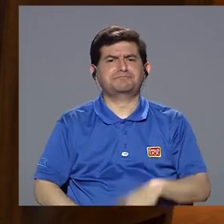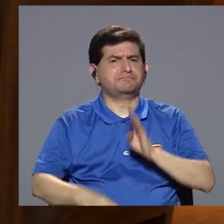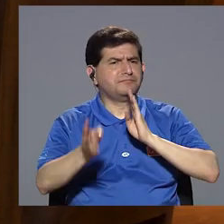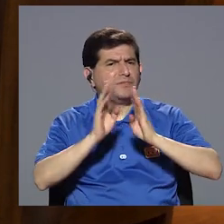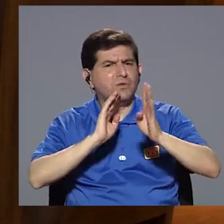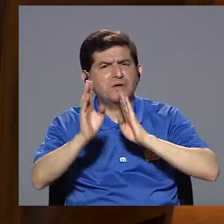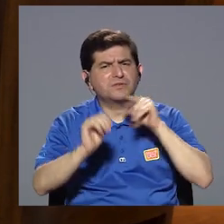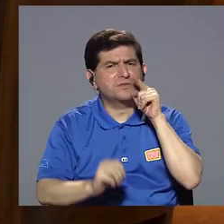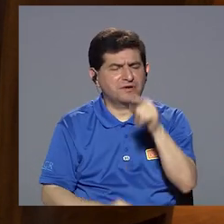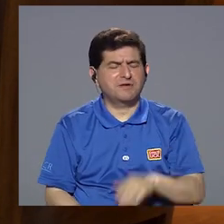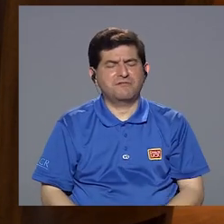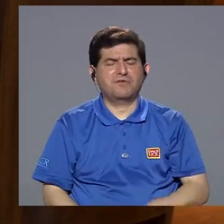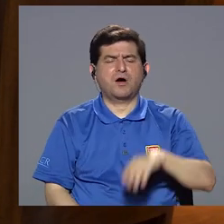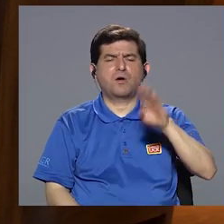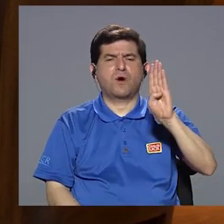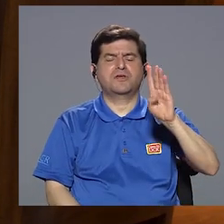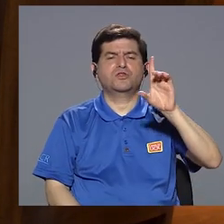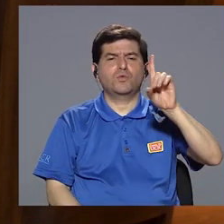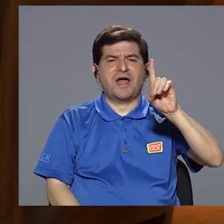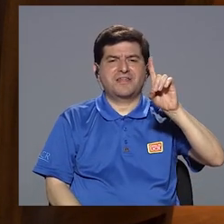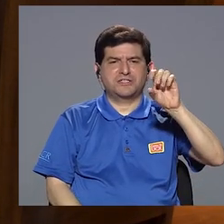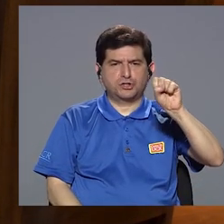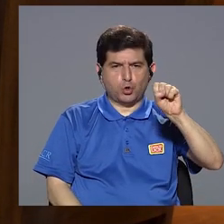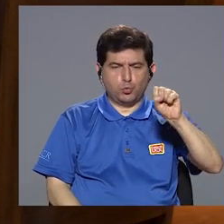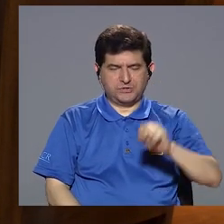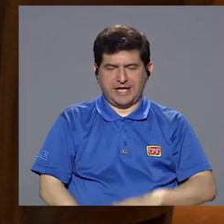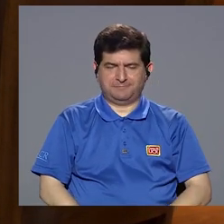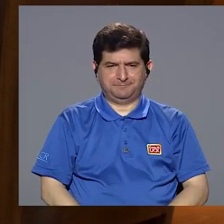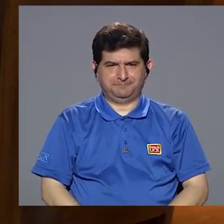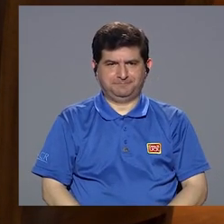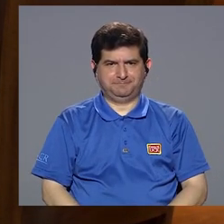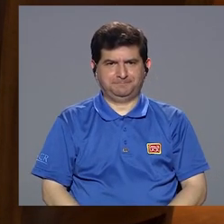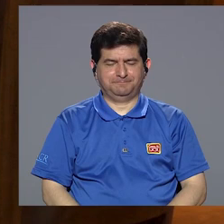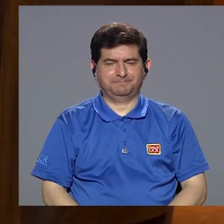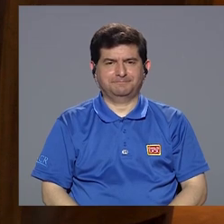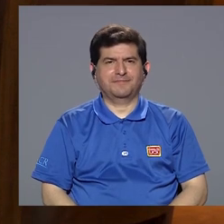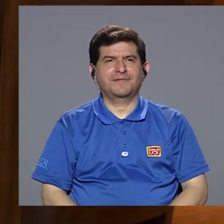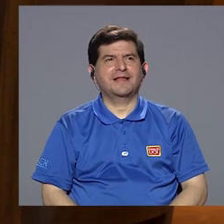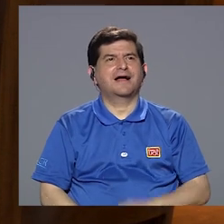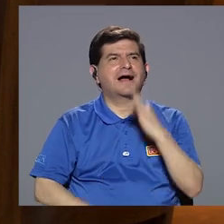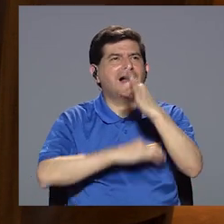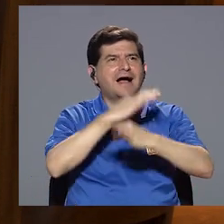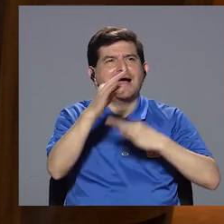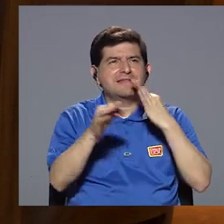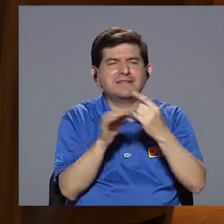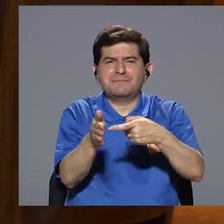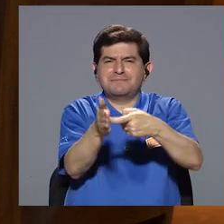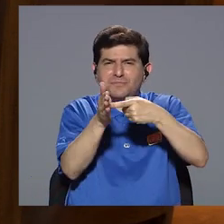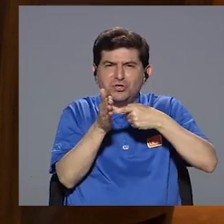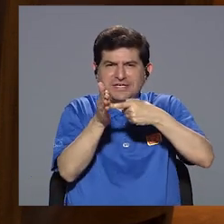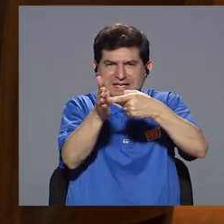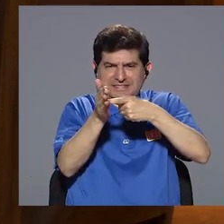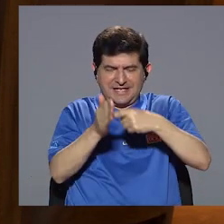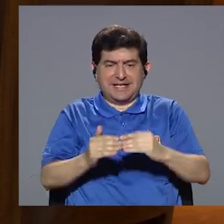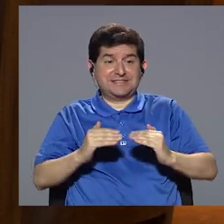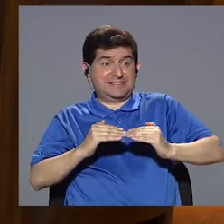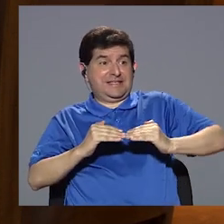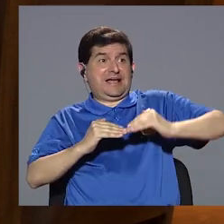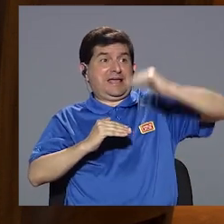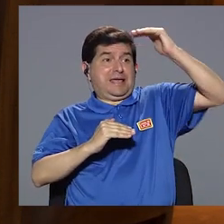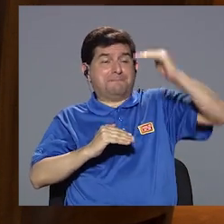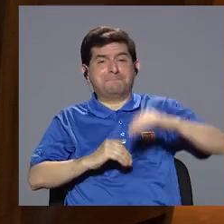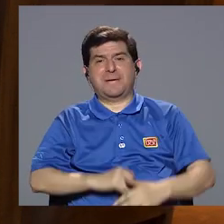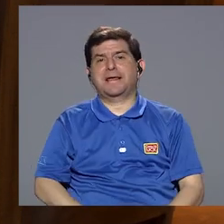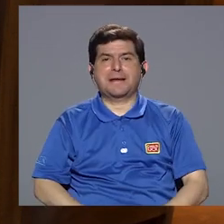al hacer referencia a una aventura de souza de que hay como una cierta exigencia de